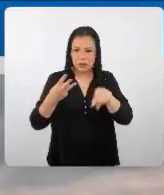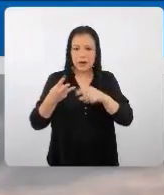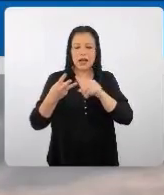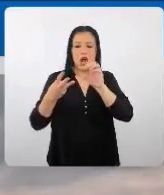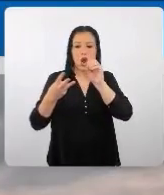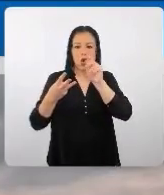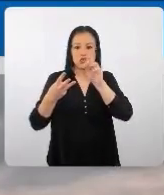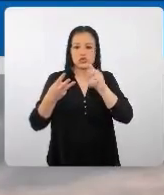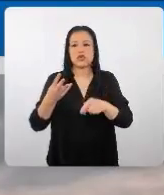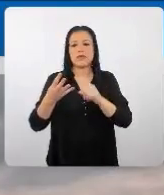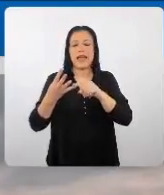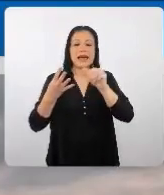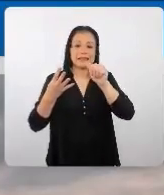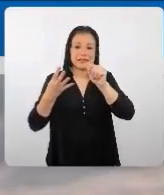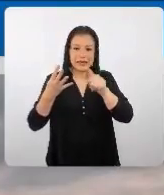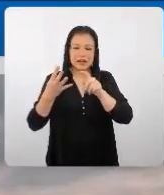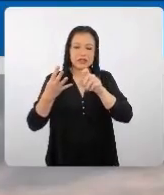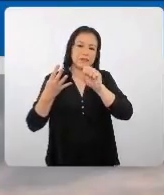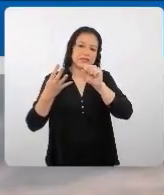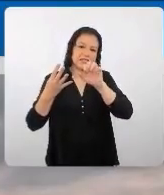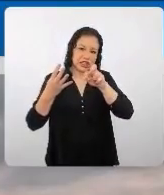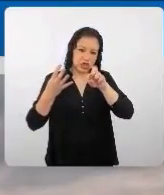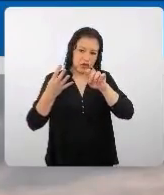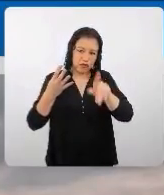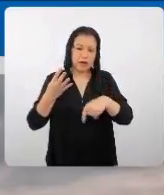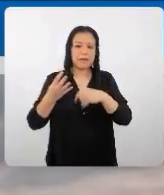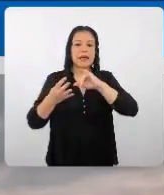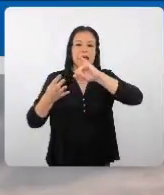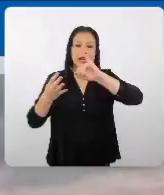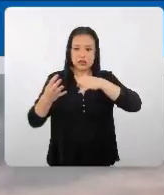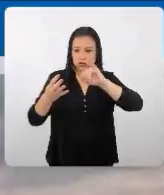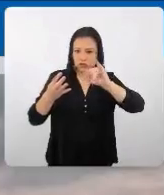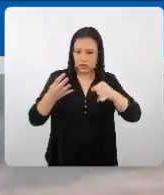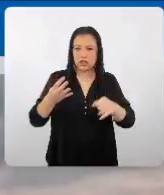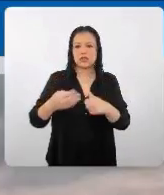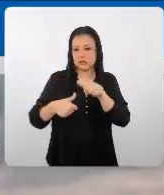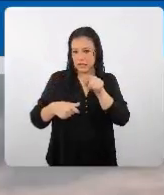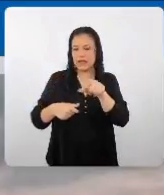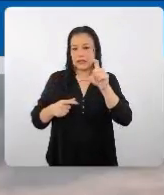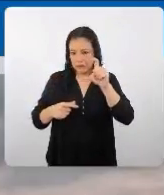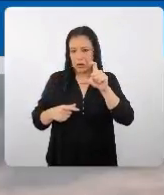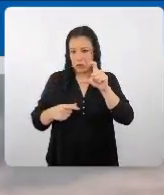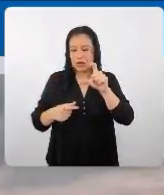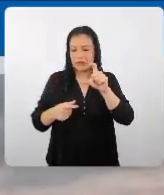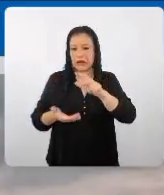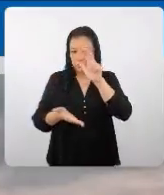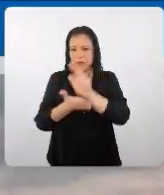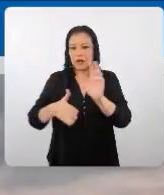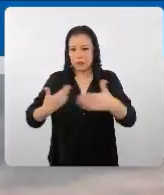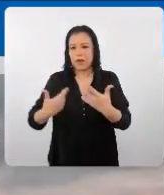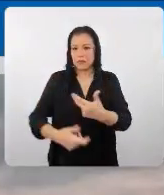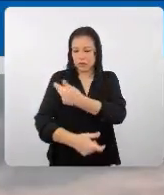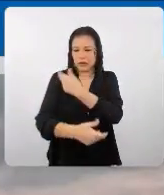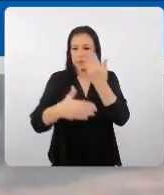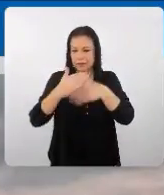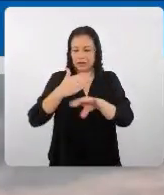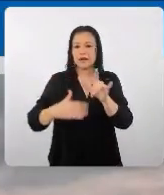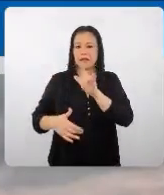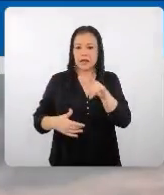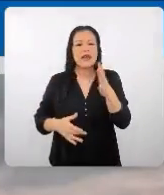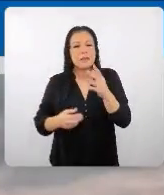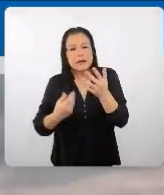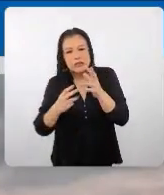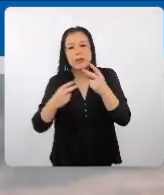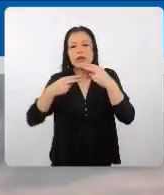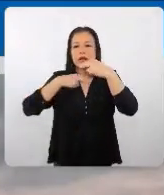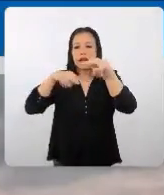Oxford, AstraZeneca, Sinopharm y la Johnson & Johnson. Estas son las noticias que tenemos, más o menos como